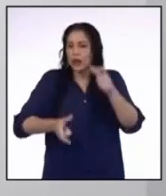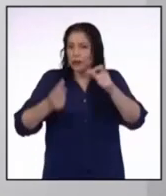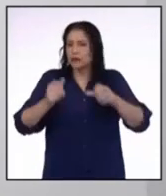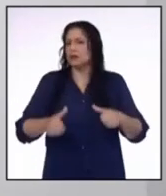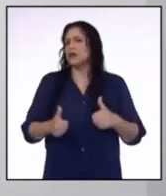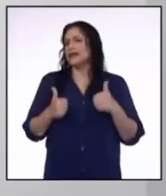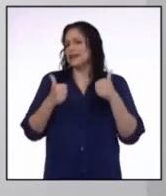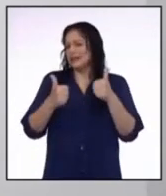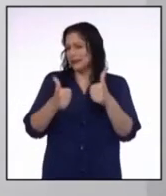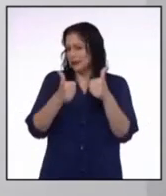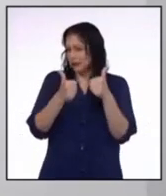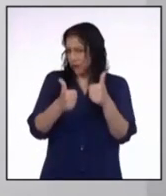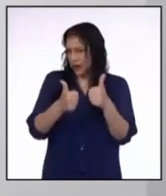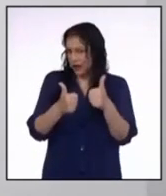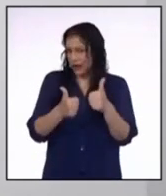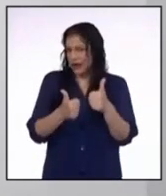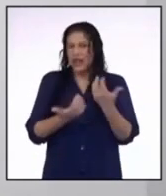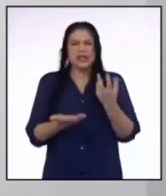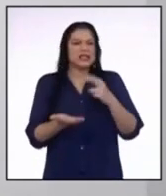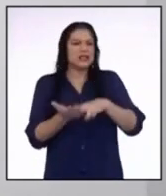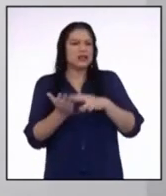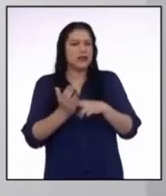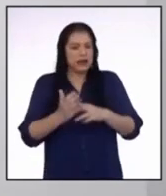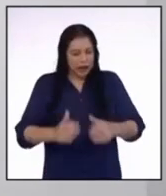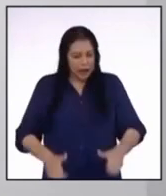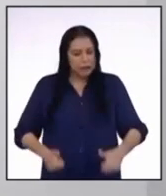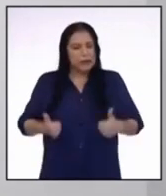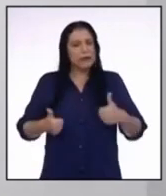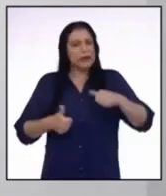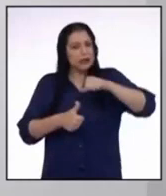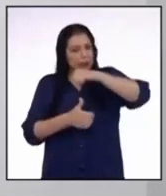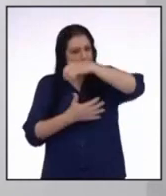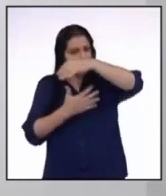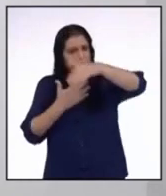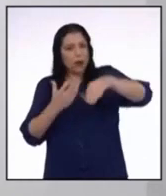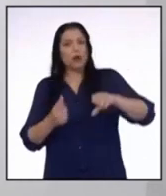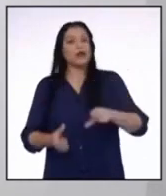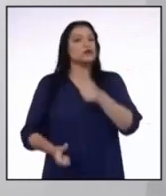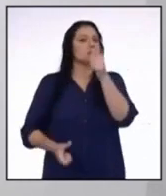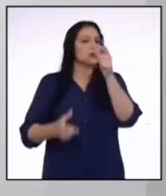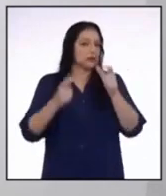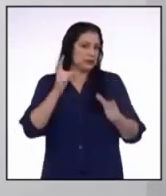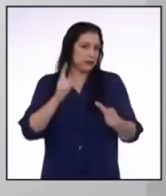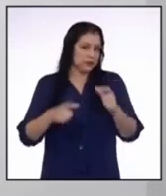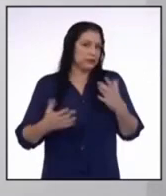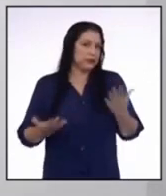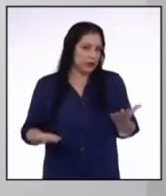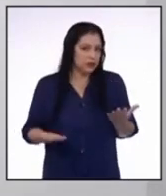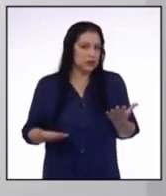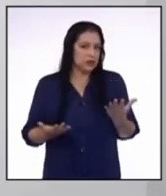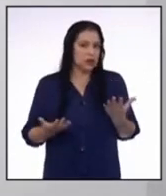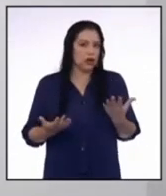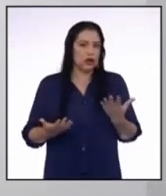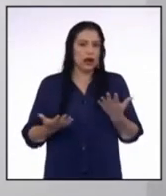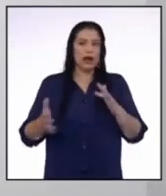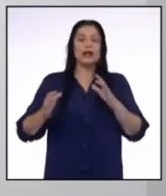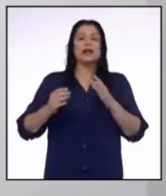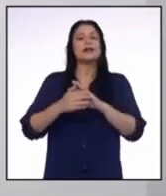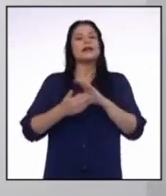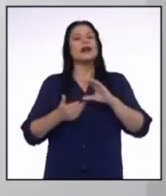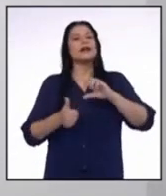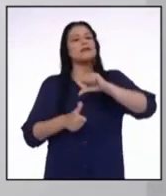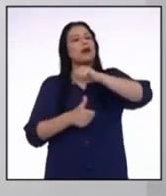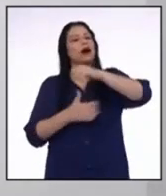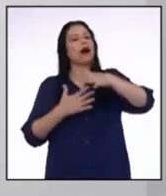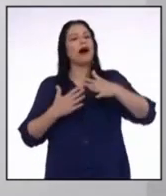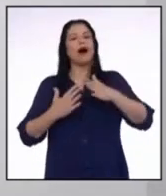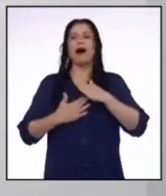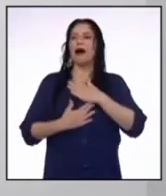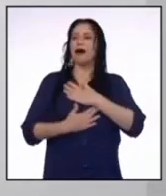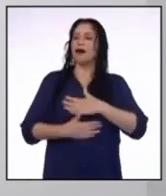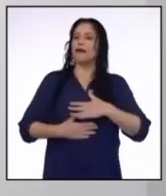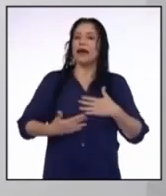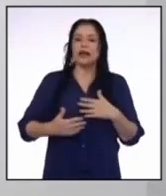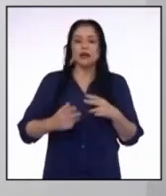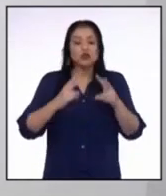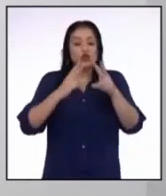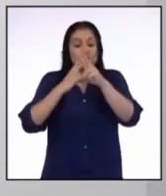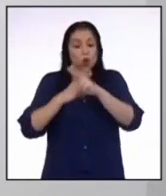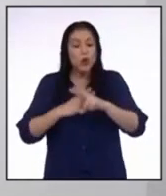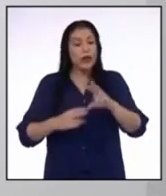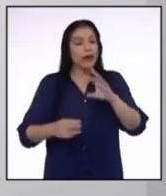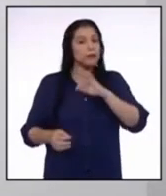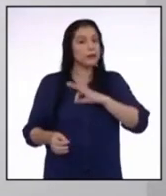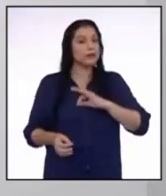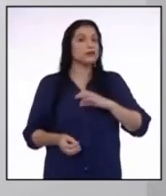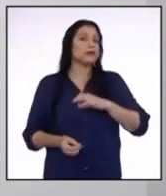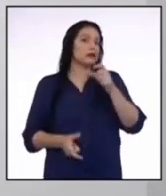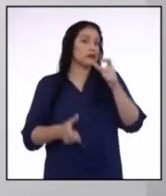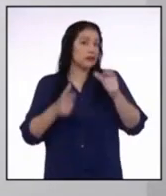y consiste en vivir y convivir con las demás personas en estado de armonía. Es cuidar el